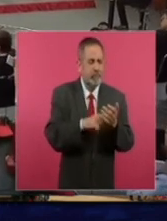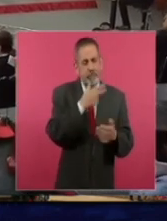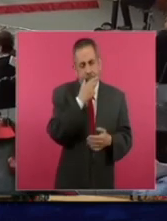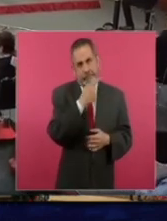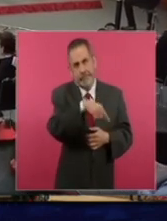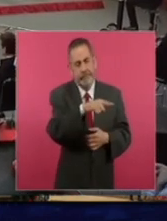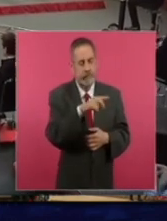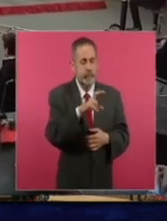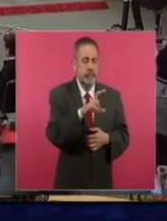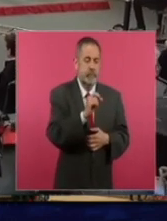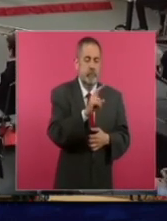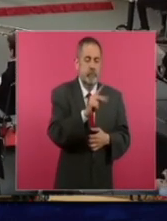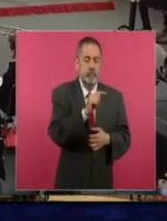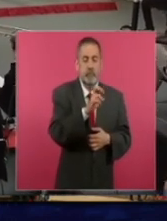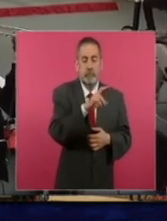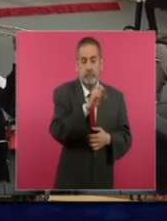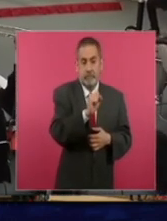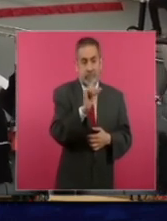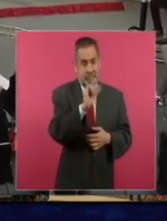Reuters. Famosísima.